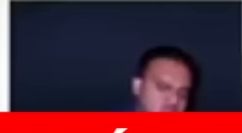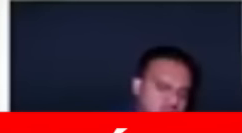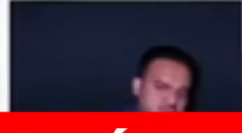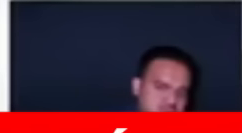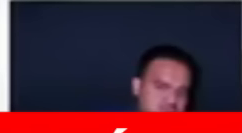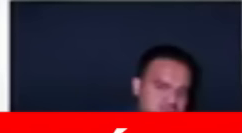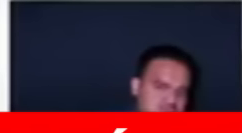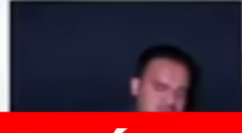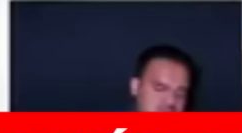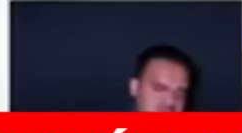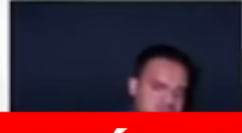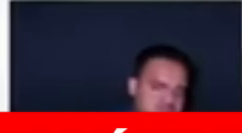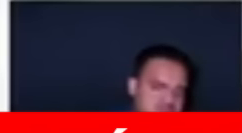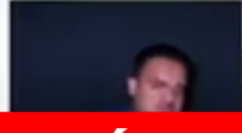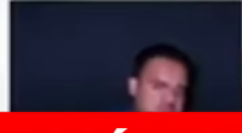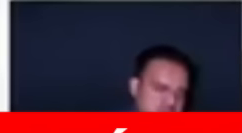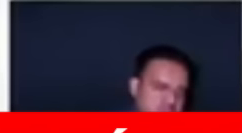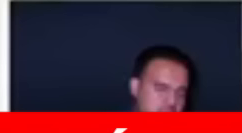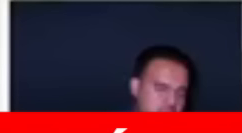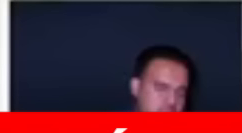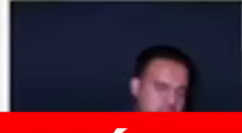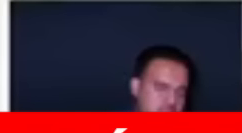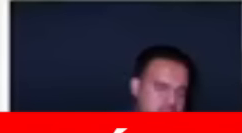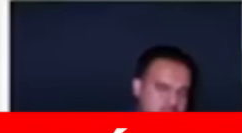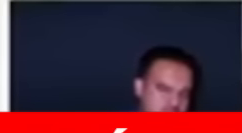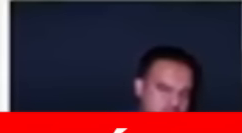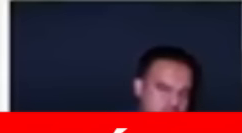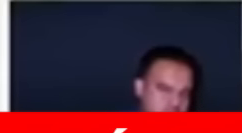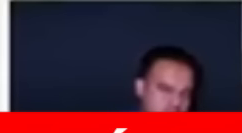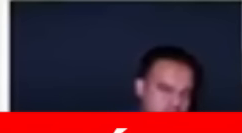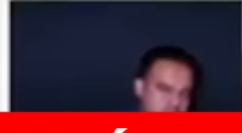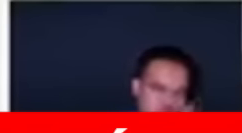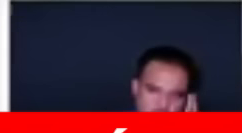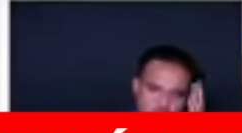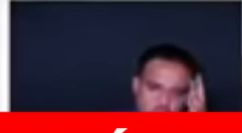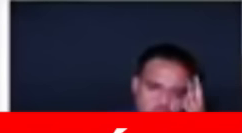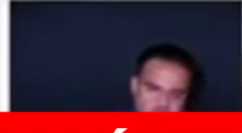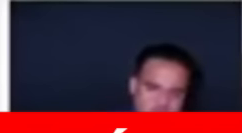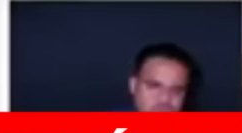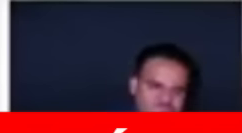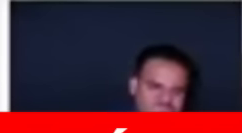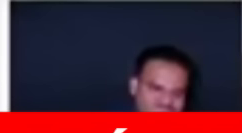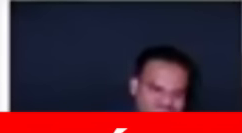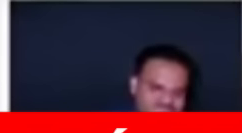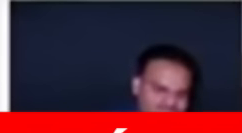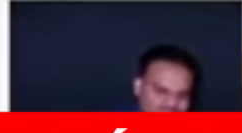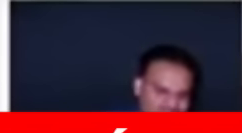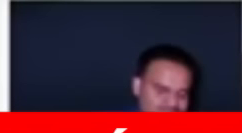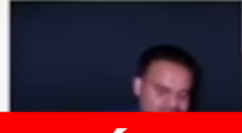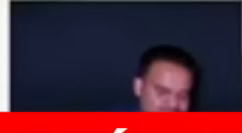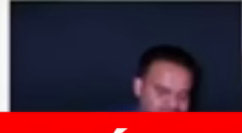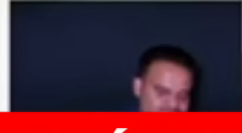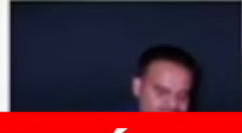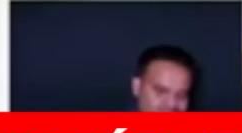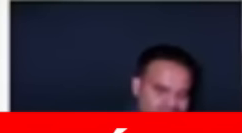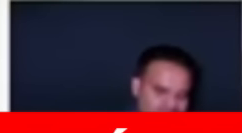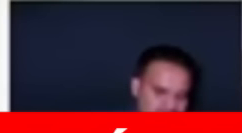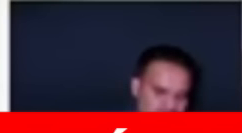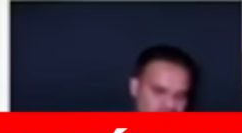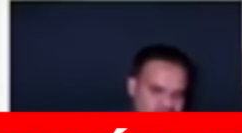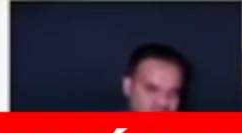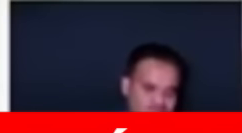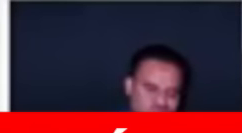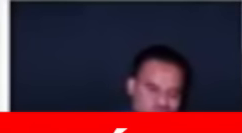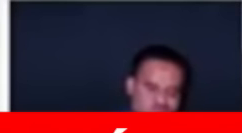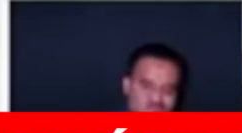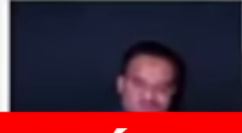nuestro destino. El que está capturando, atrapando el poder en cada rincón y en